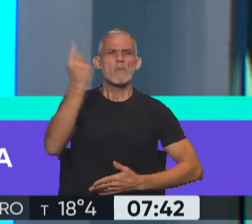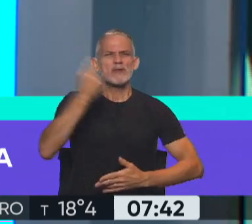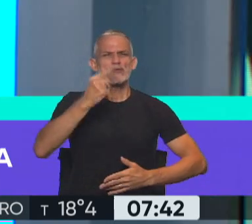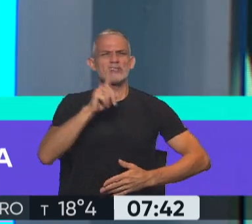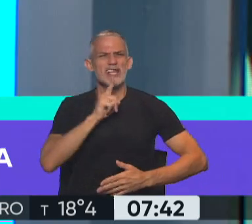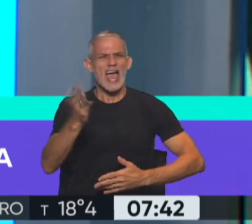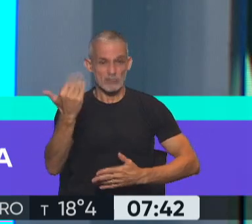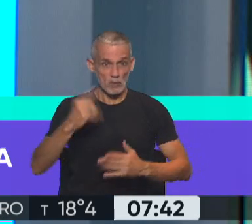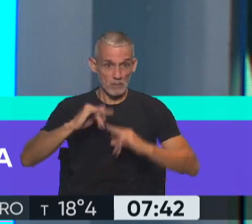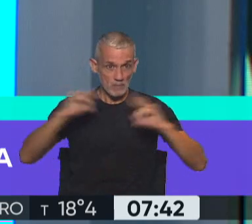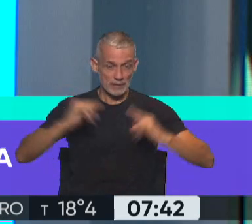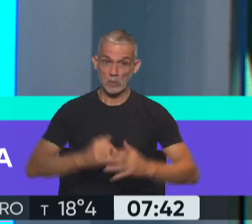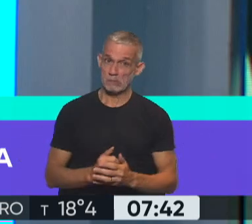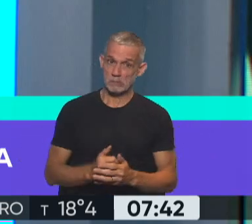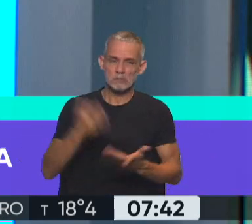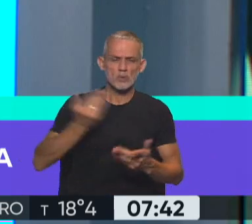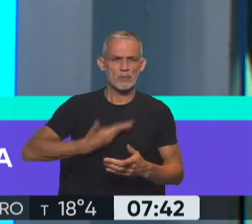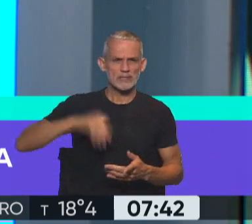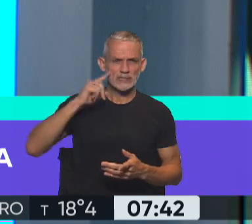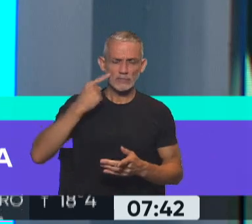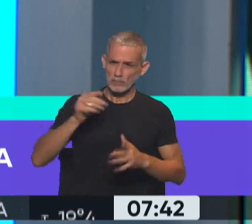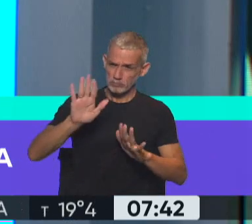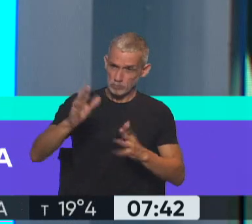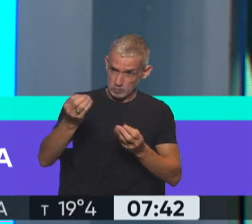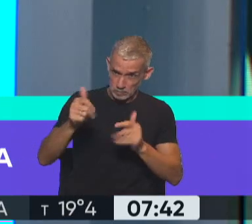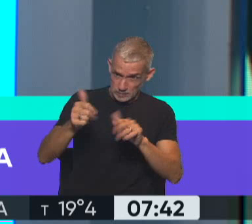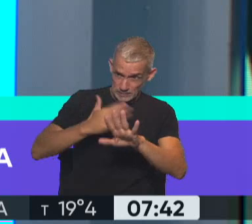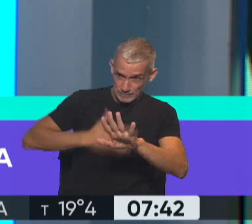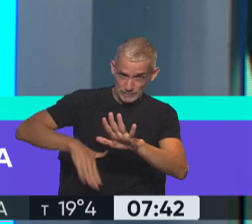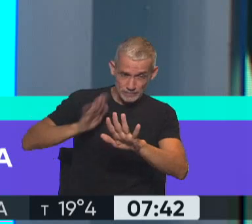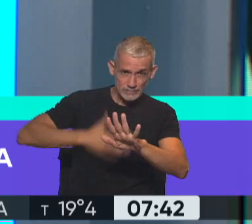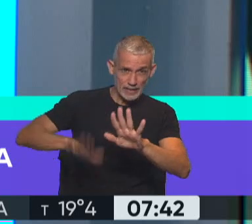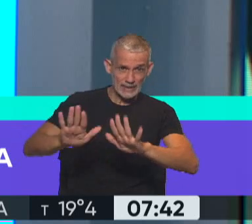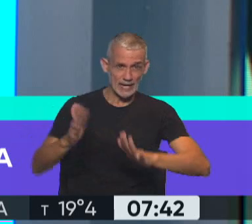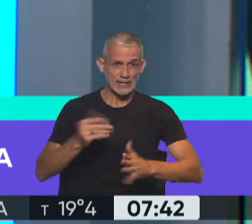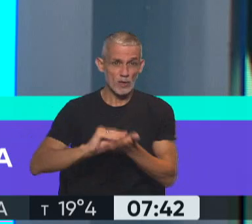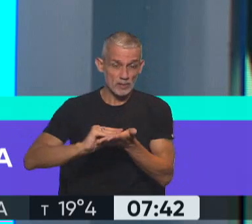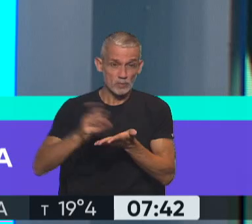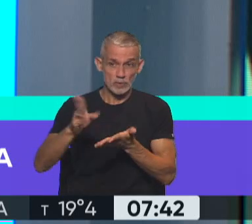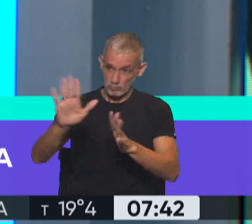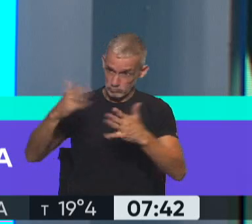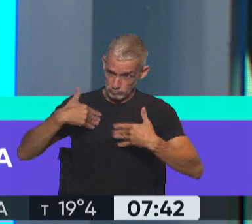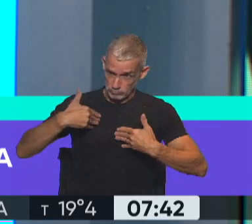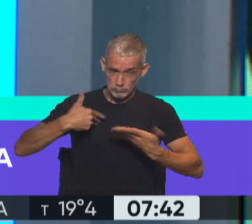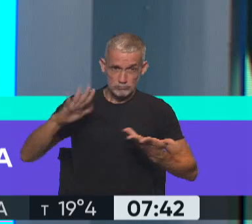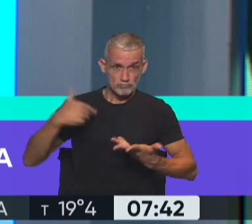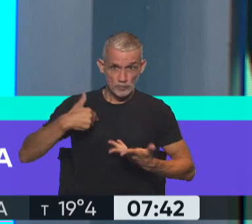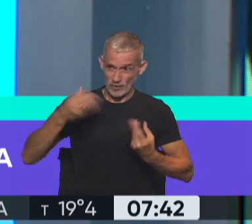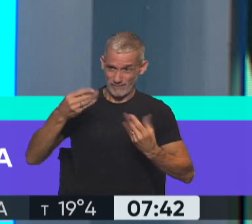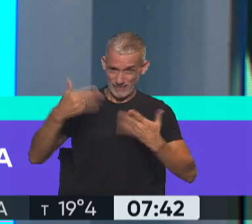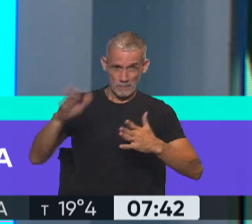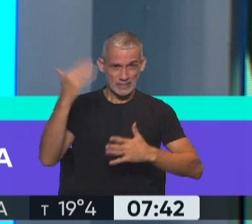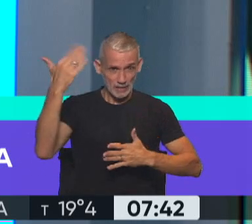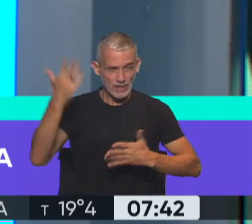de silencio. Esto generó la reacción del presidente, que le pide, bueno, señor, cálmese, diputado, déjeme que estoy por empezar